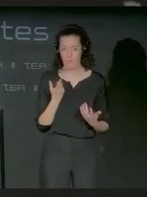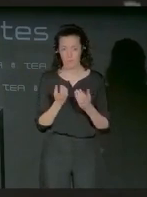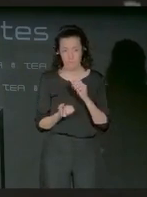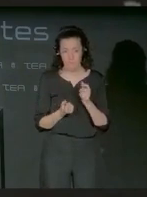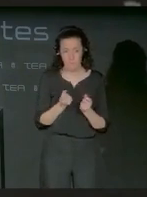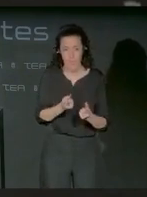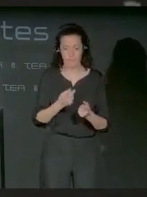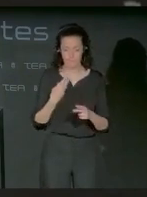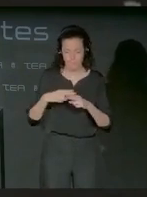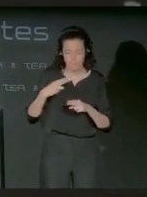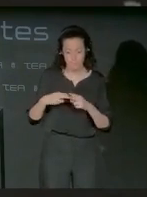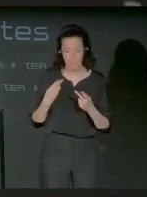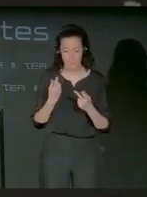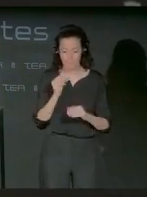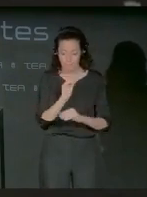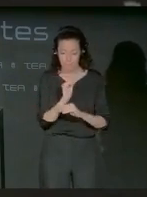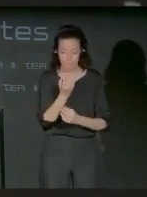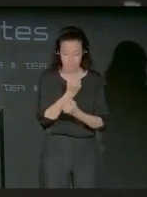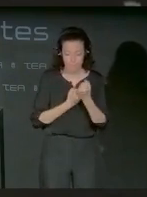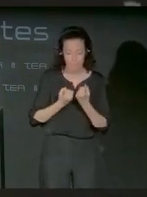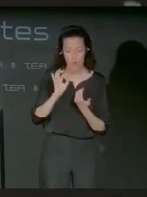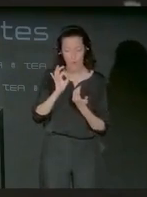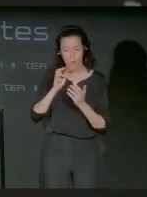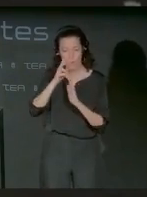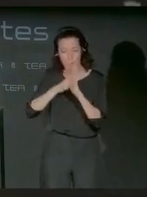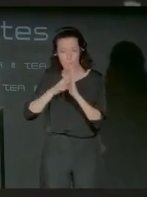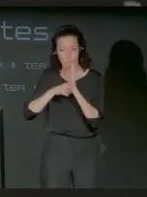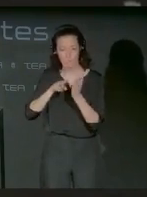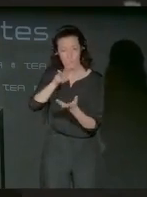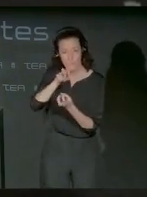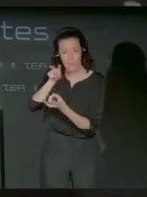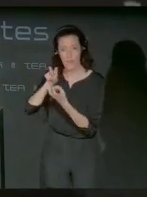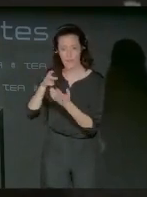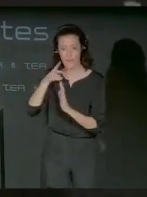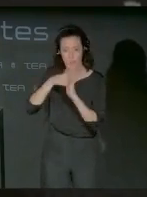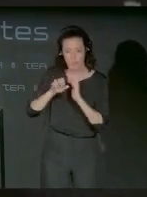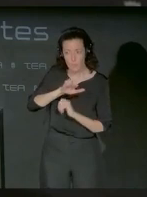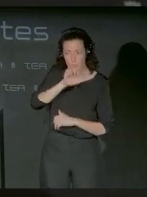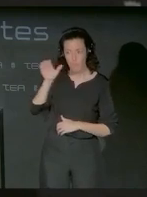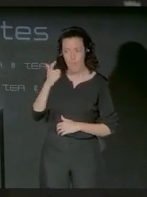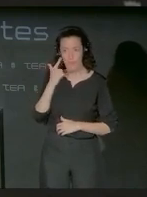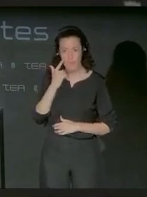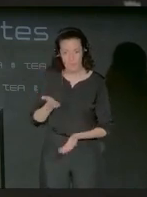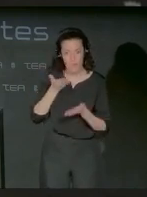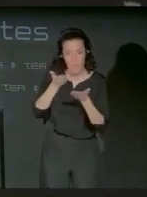o la posible revisión de normas Fiscales y normas europeas sobre ayudas estatales